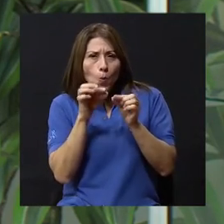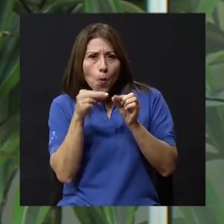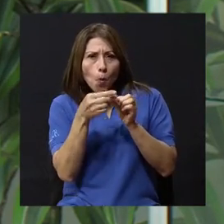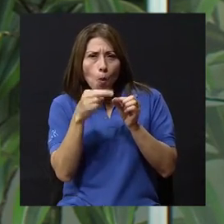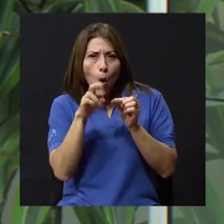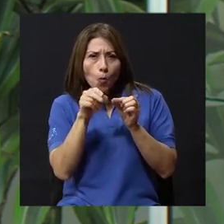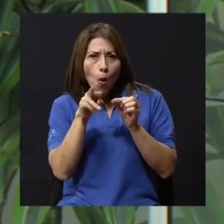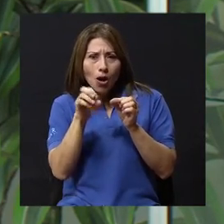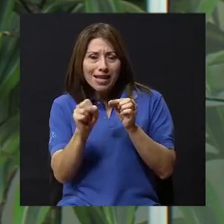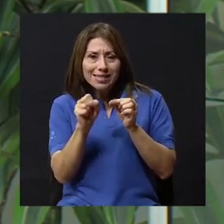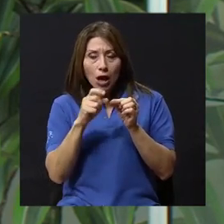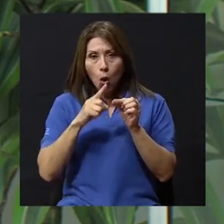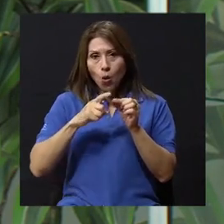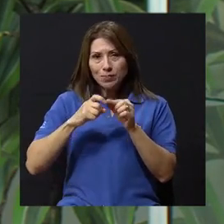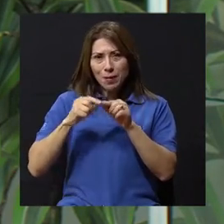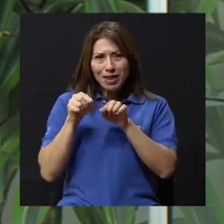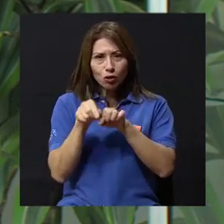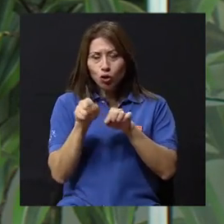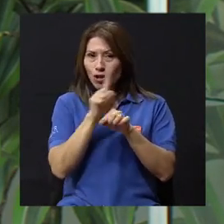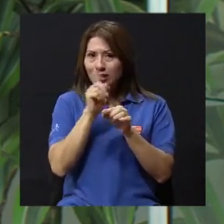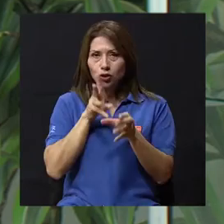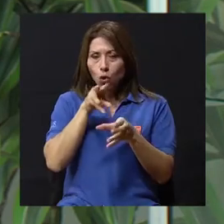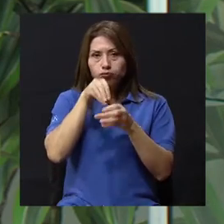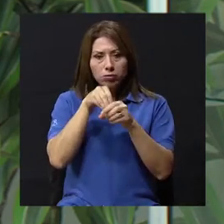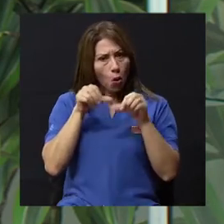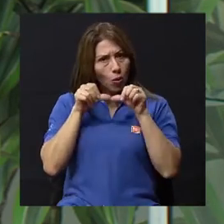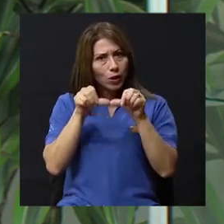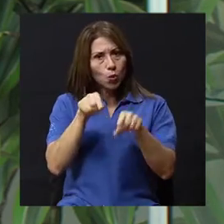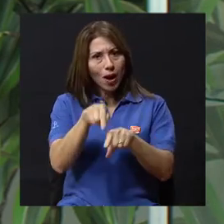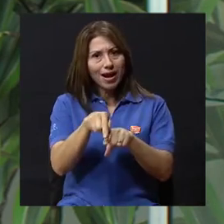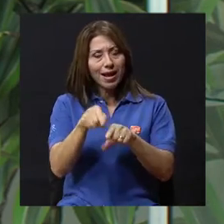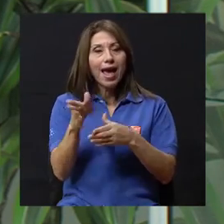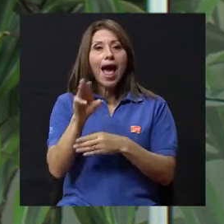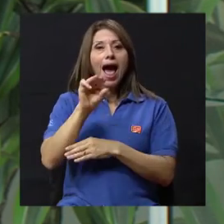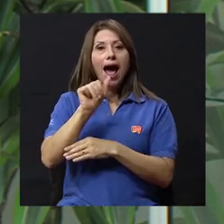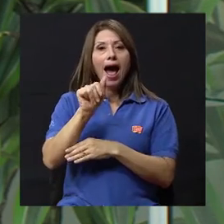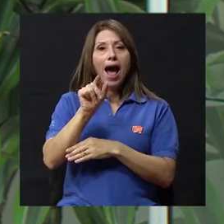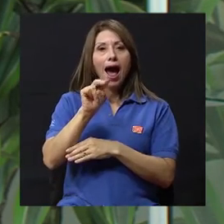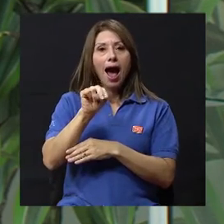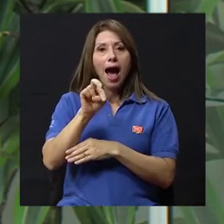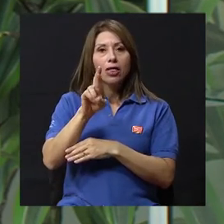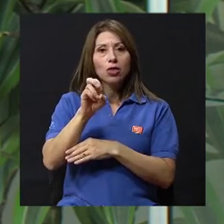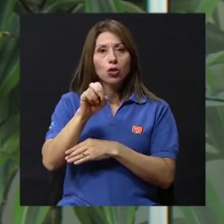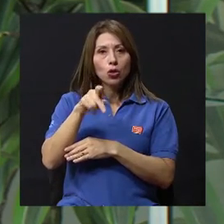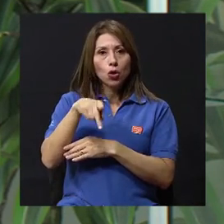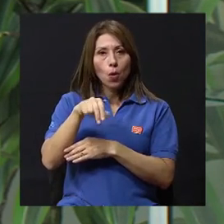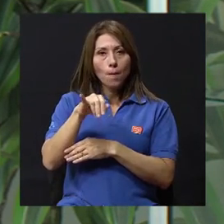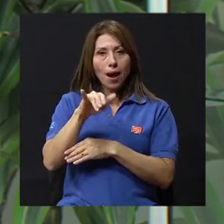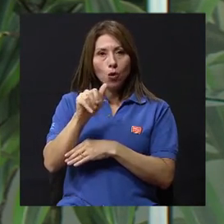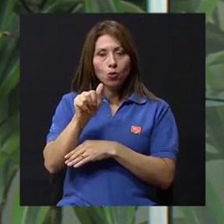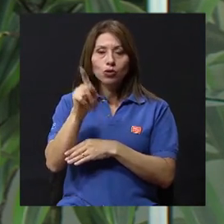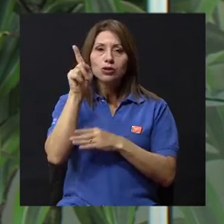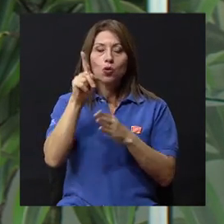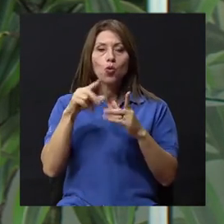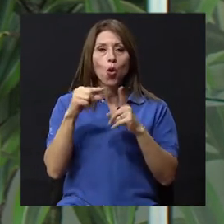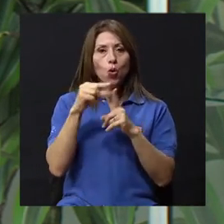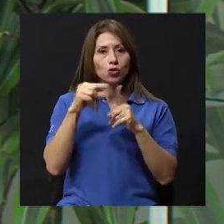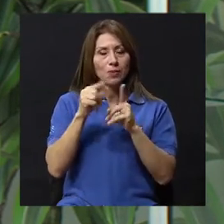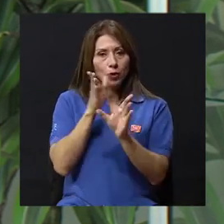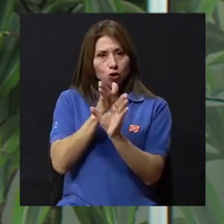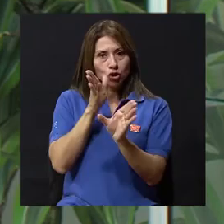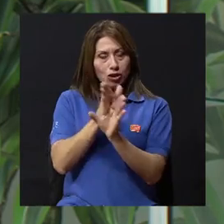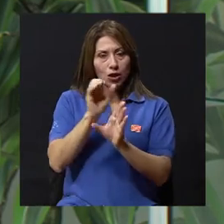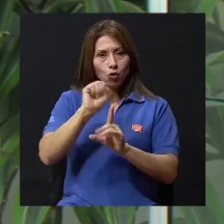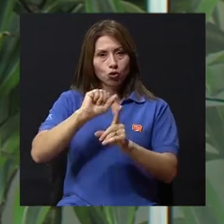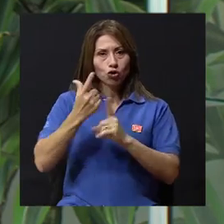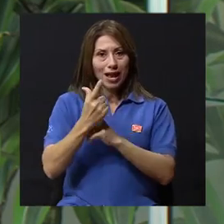Diríamos entonces que la andropausia es más un concepto psicosocial. Hay algunos componentes de tipo biológico, pero es más que todo un concepto